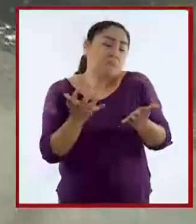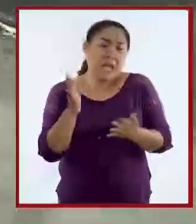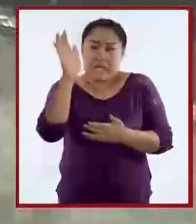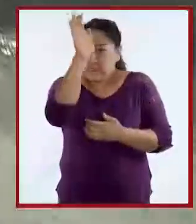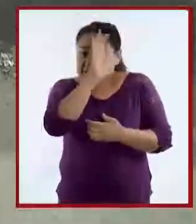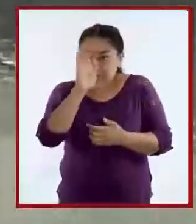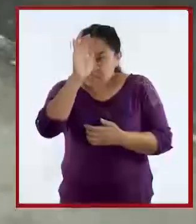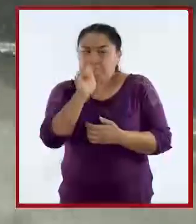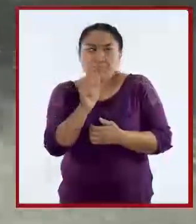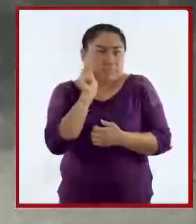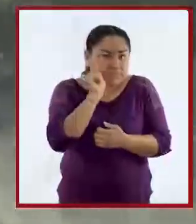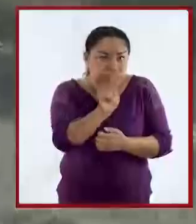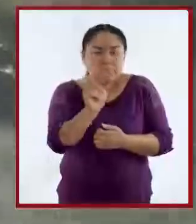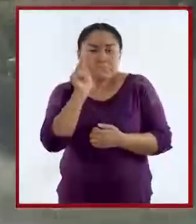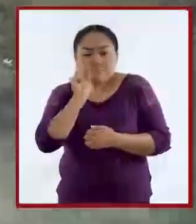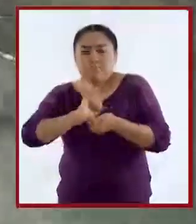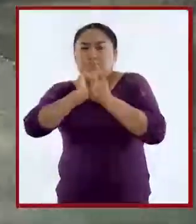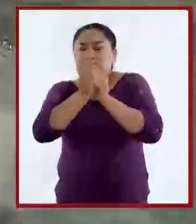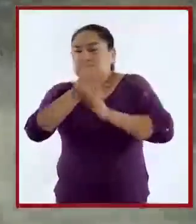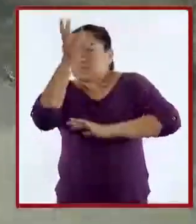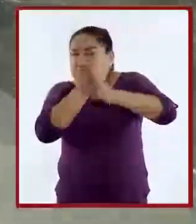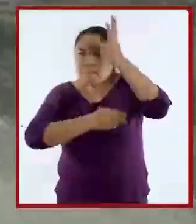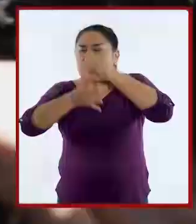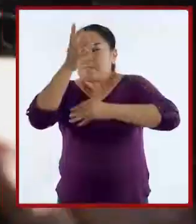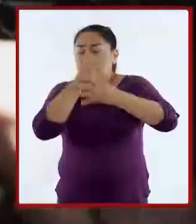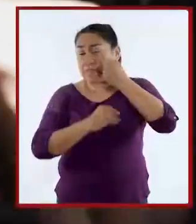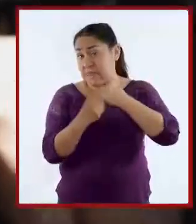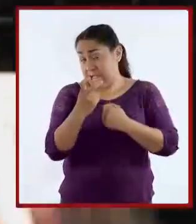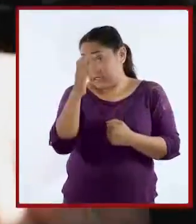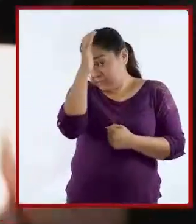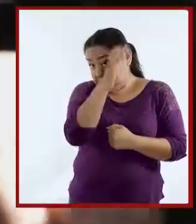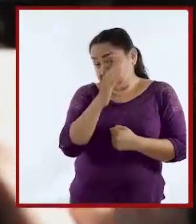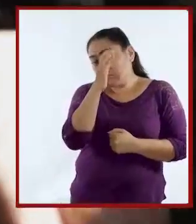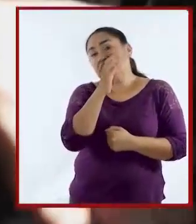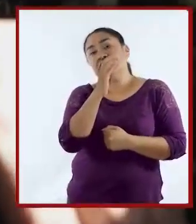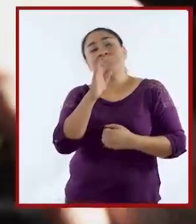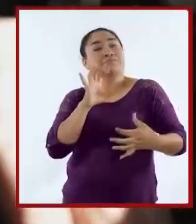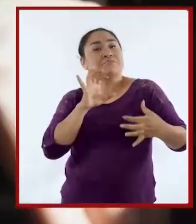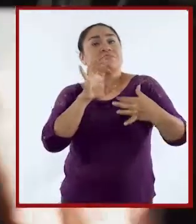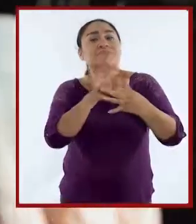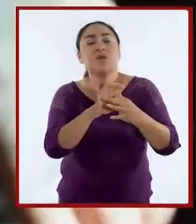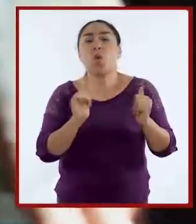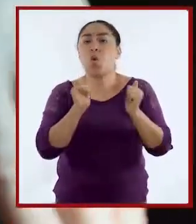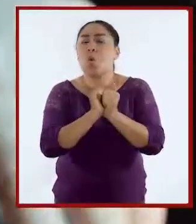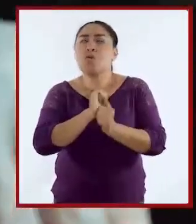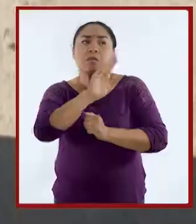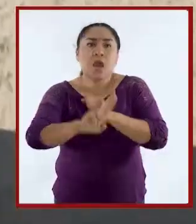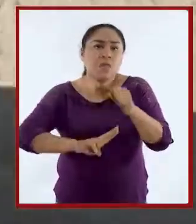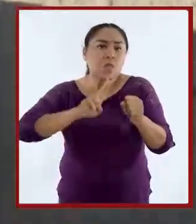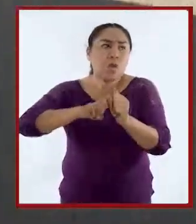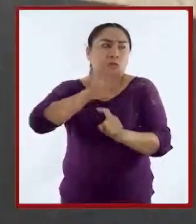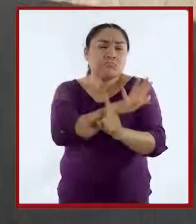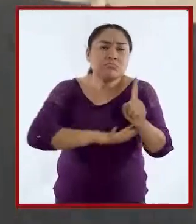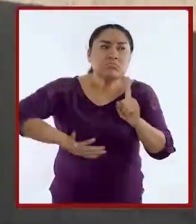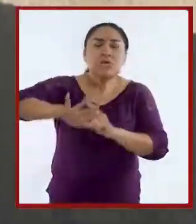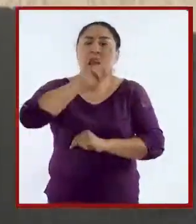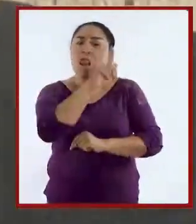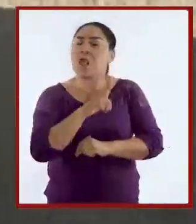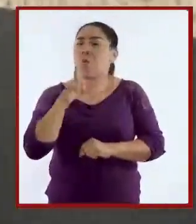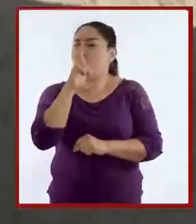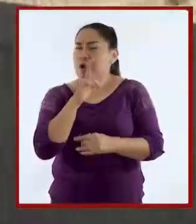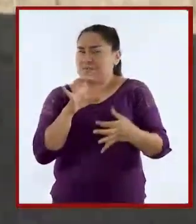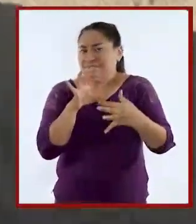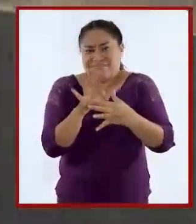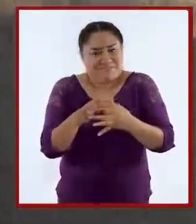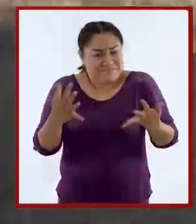La ciencia, como todo aprendizaje, porque finalmente la ciencia es un lenguaje con la naturaleza, tiene que hacerse